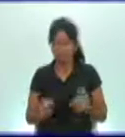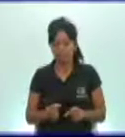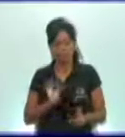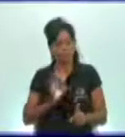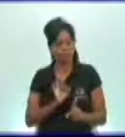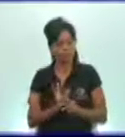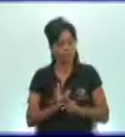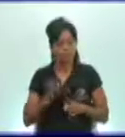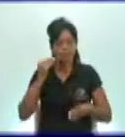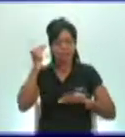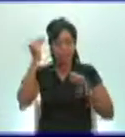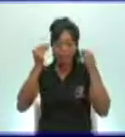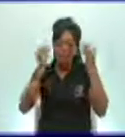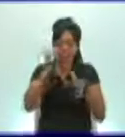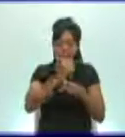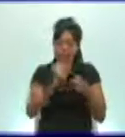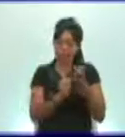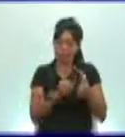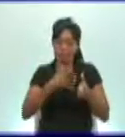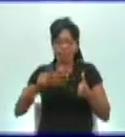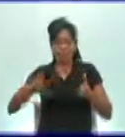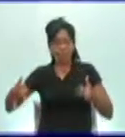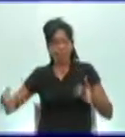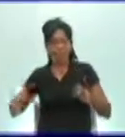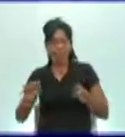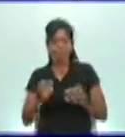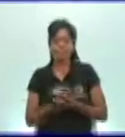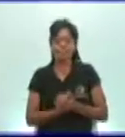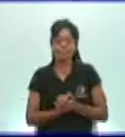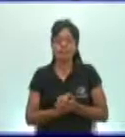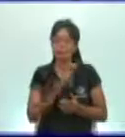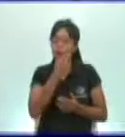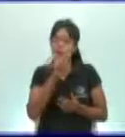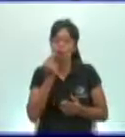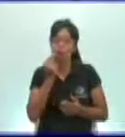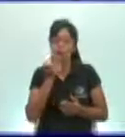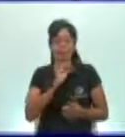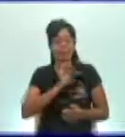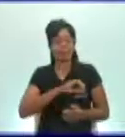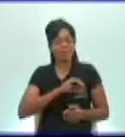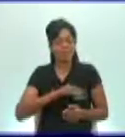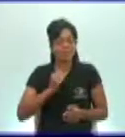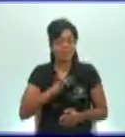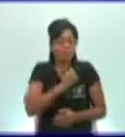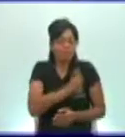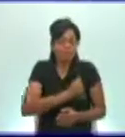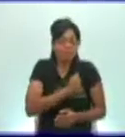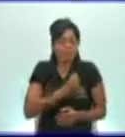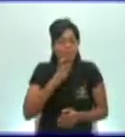de la oración. José Martí sintió un amor infinito por la vida.